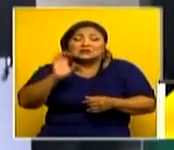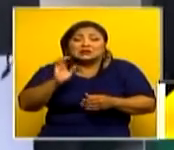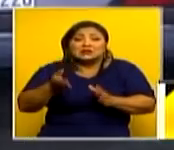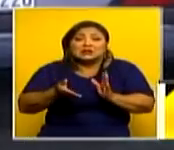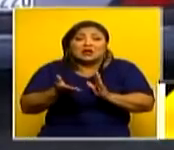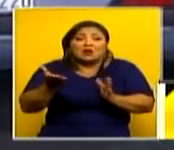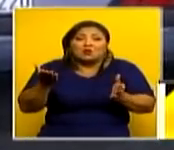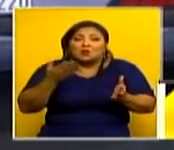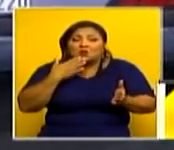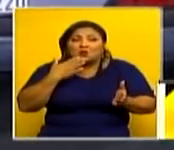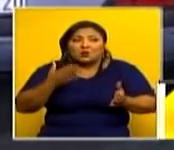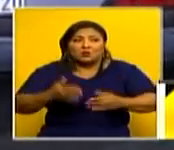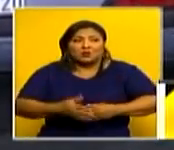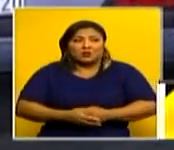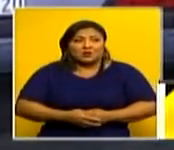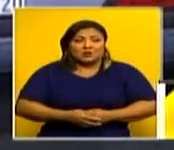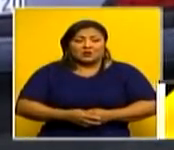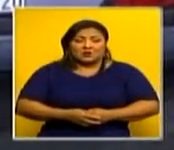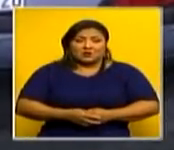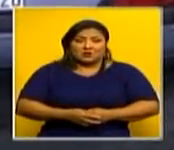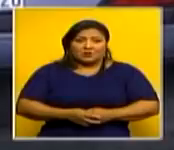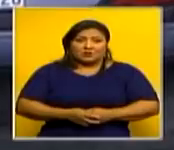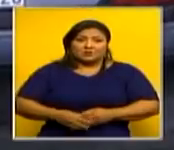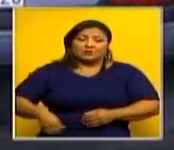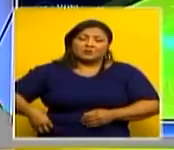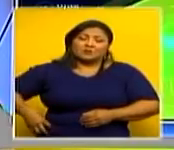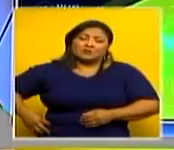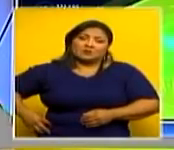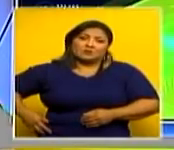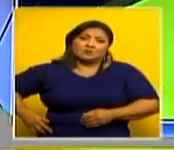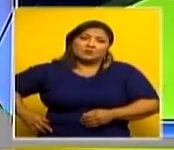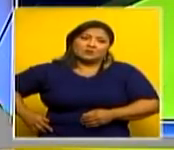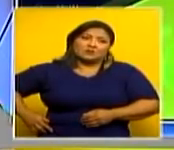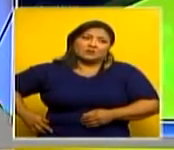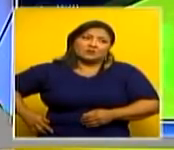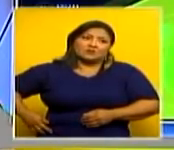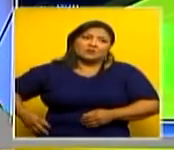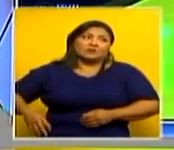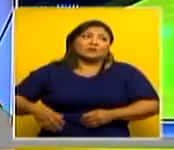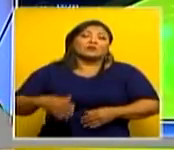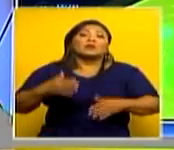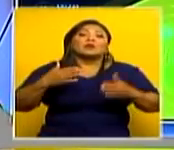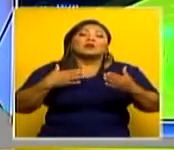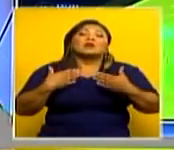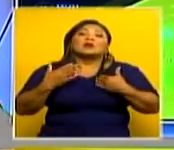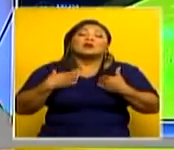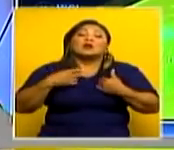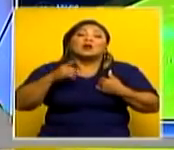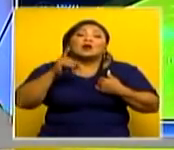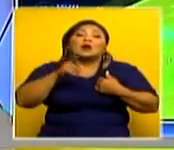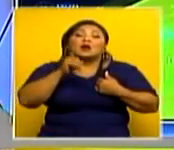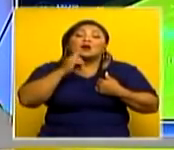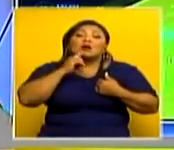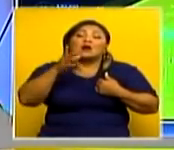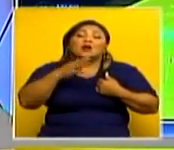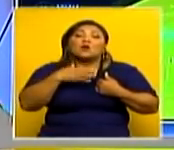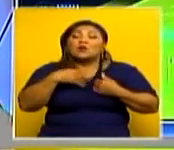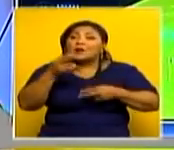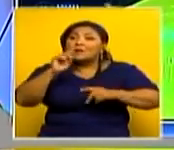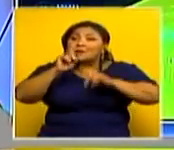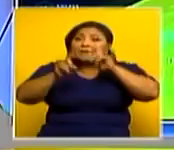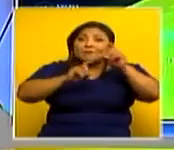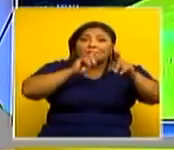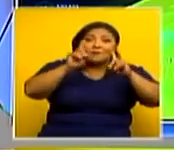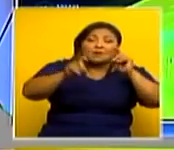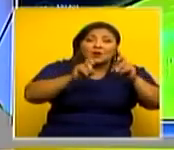galón. Daniel Borja, Noticiero 1. Y visitamos algunos patios de venta de vehículos para consultar si tras